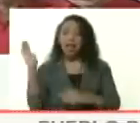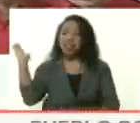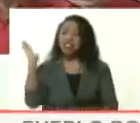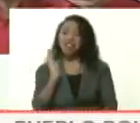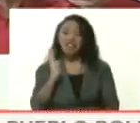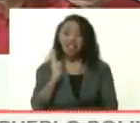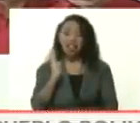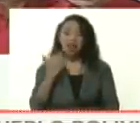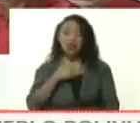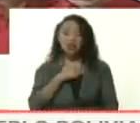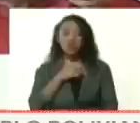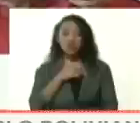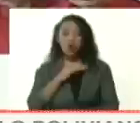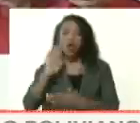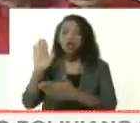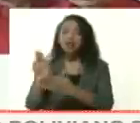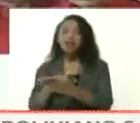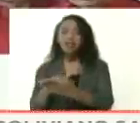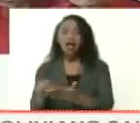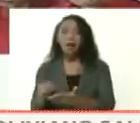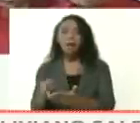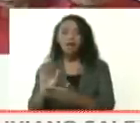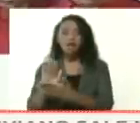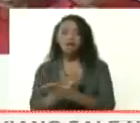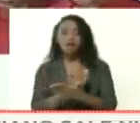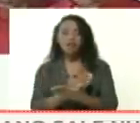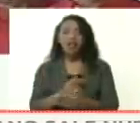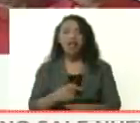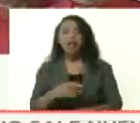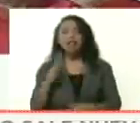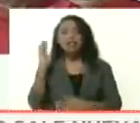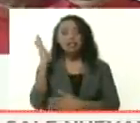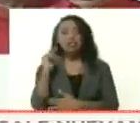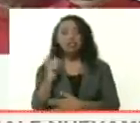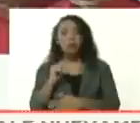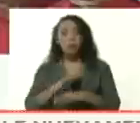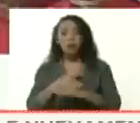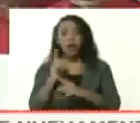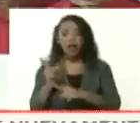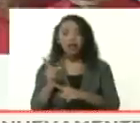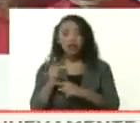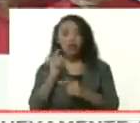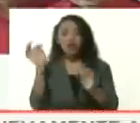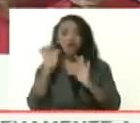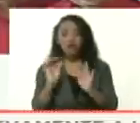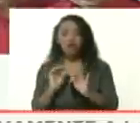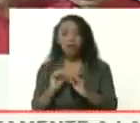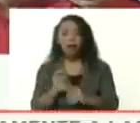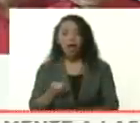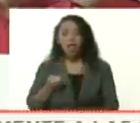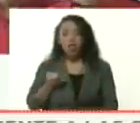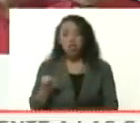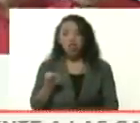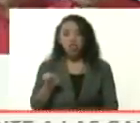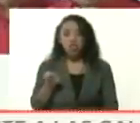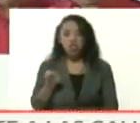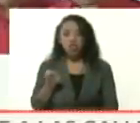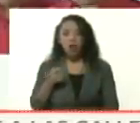las sanciones? Porque es un método de extorsión política. Hay